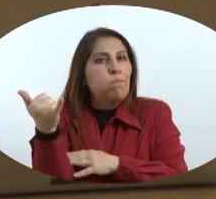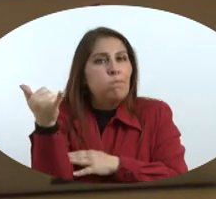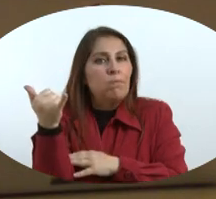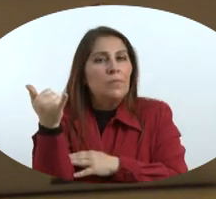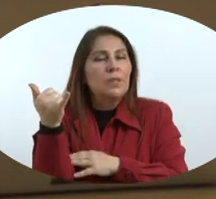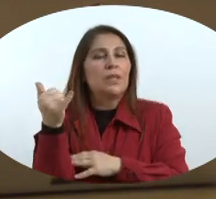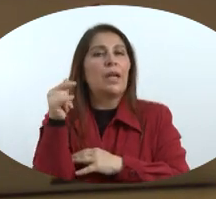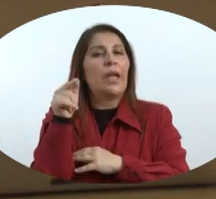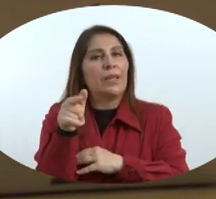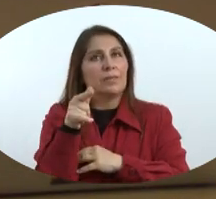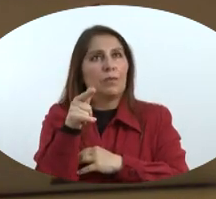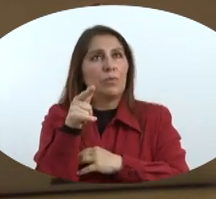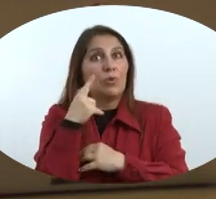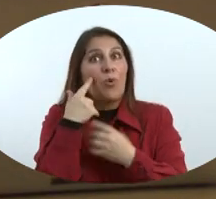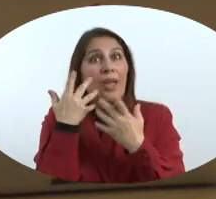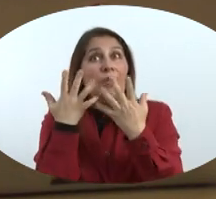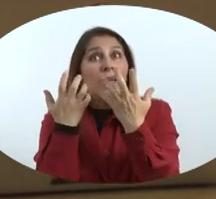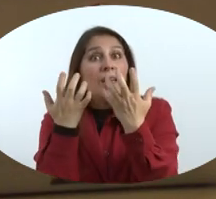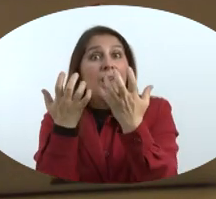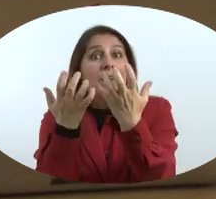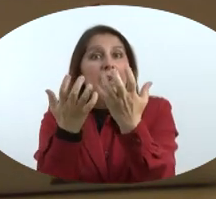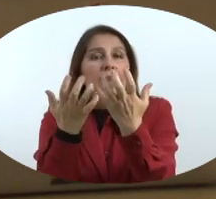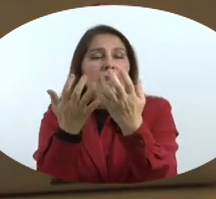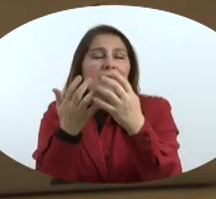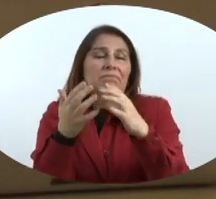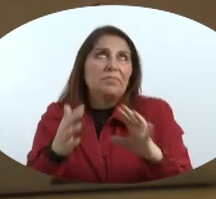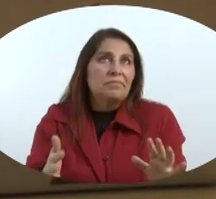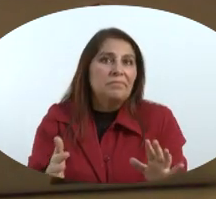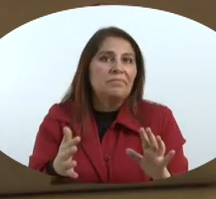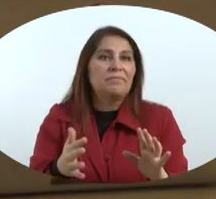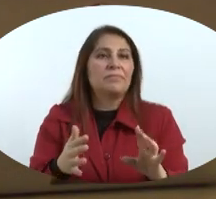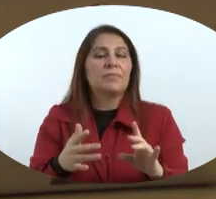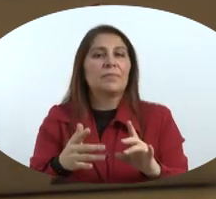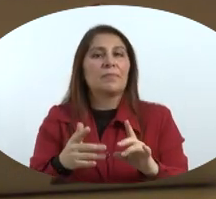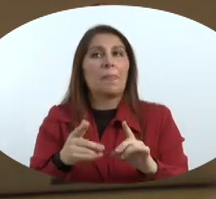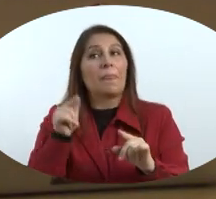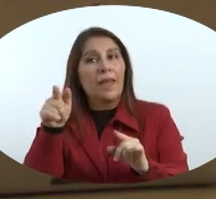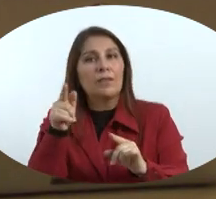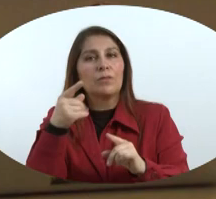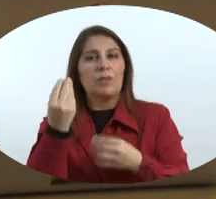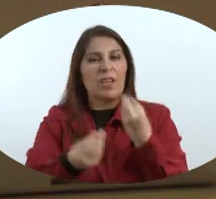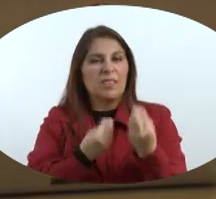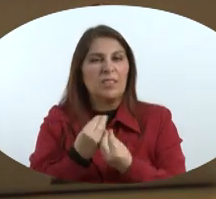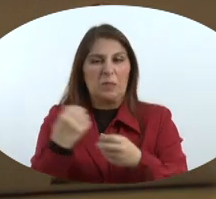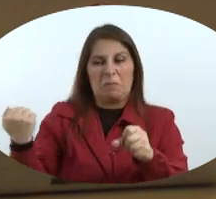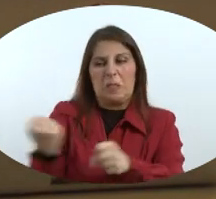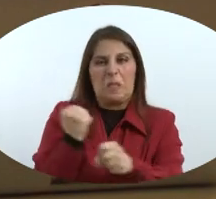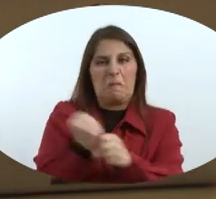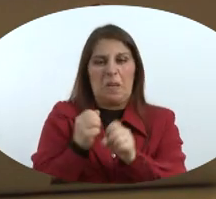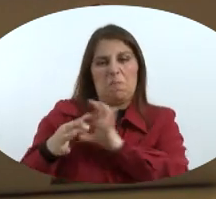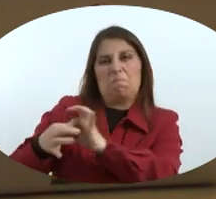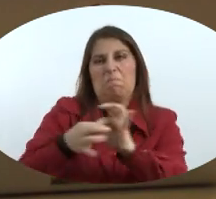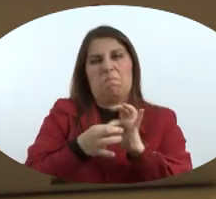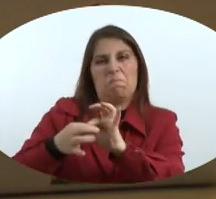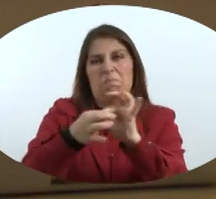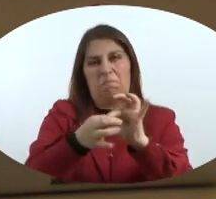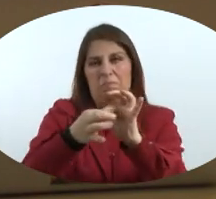pues también es una utopía pero también es es lo que nos va a hacer cambiar colectivamente